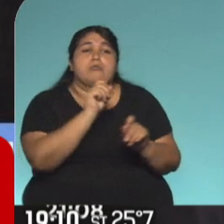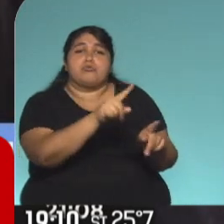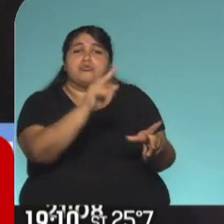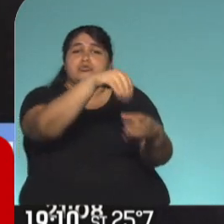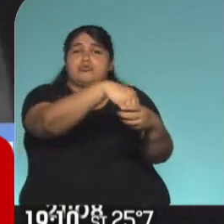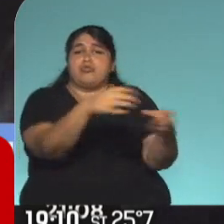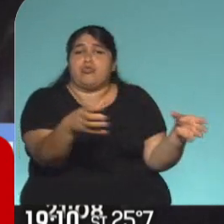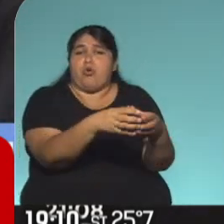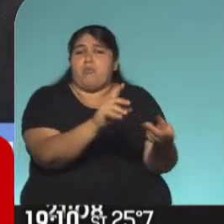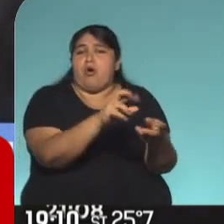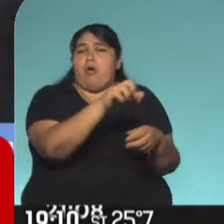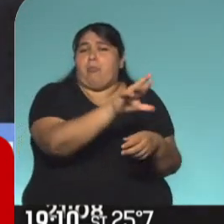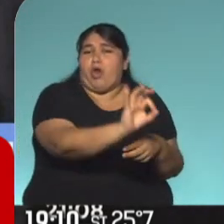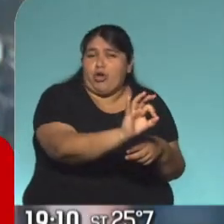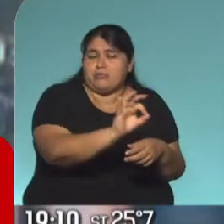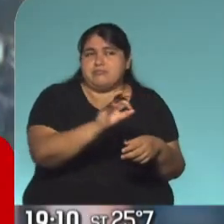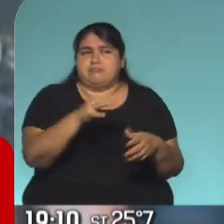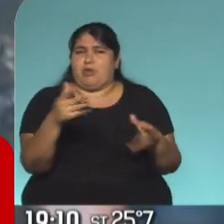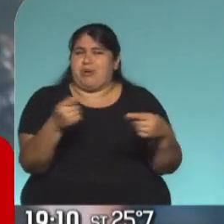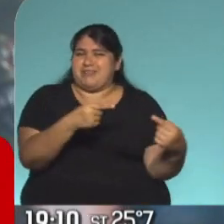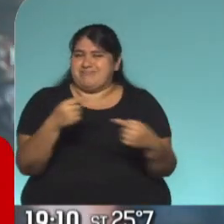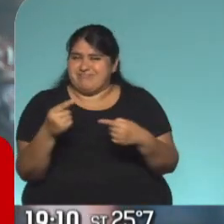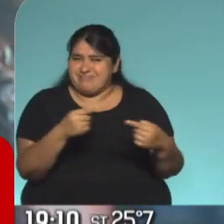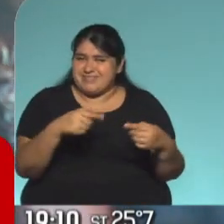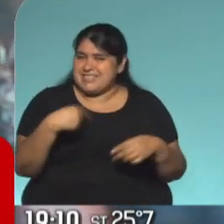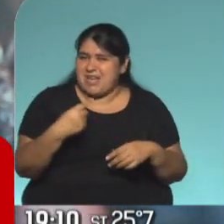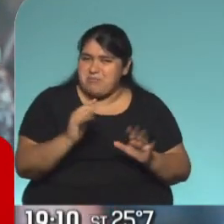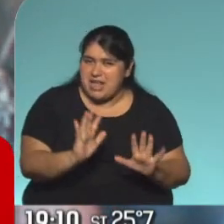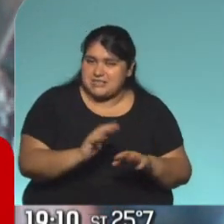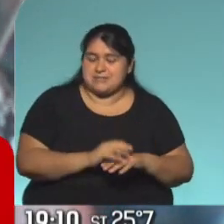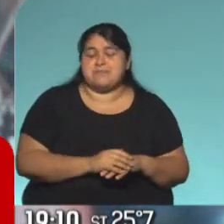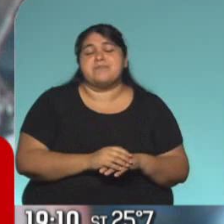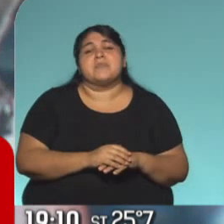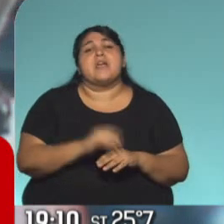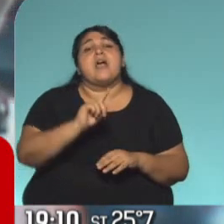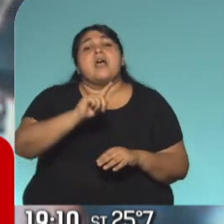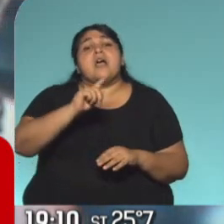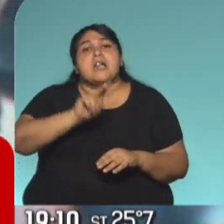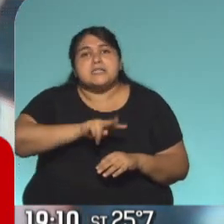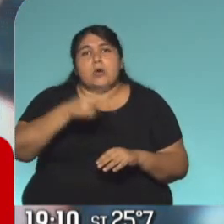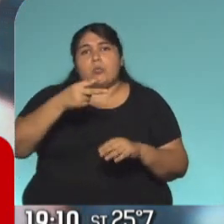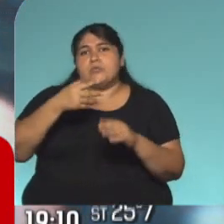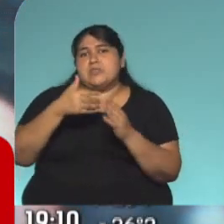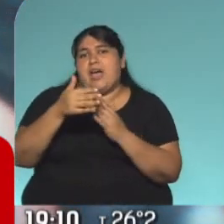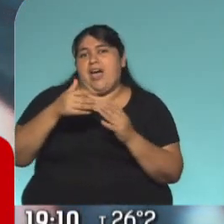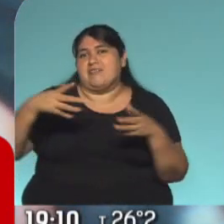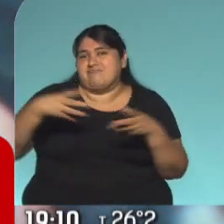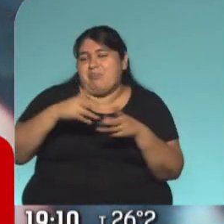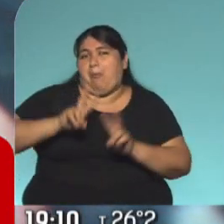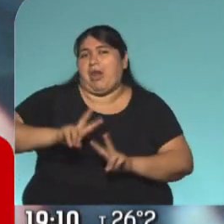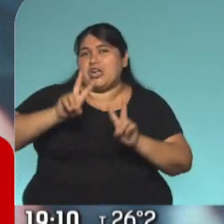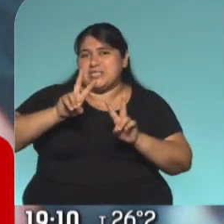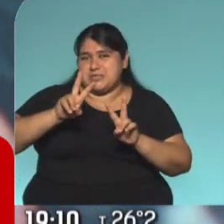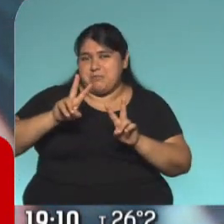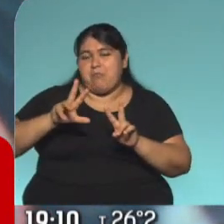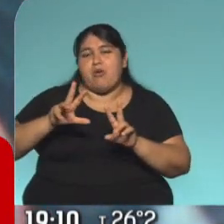fue incómodo para el peronismo y además hay que entender lo que, por ejemplo, la siguiente reconstrucción fuerte que hubo en el peronismo como para una